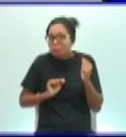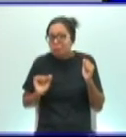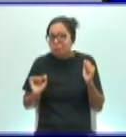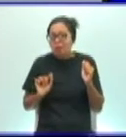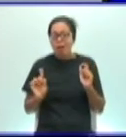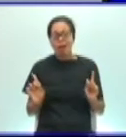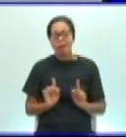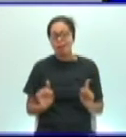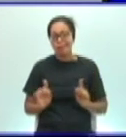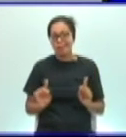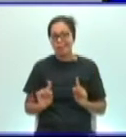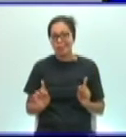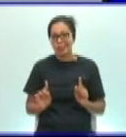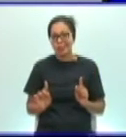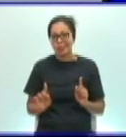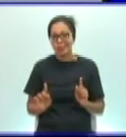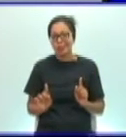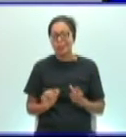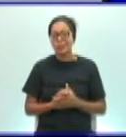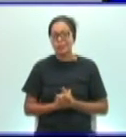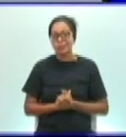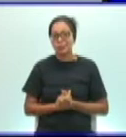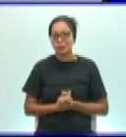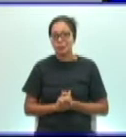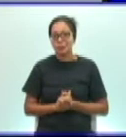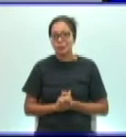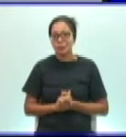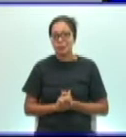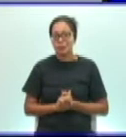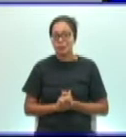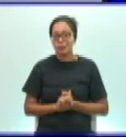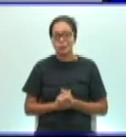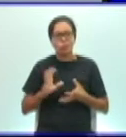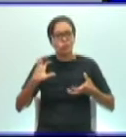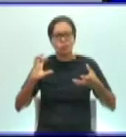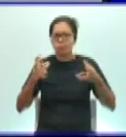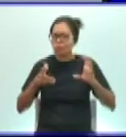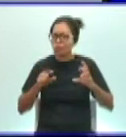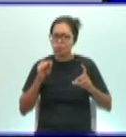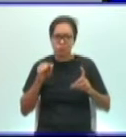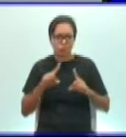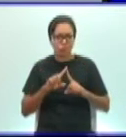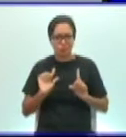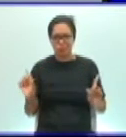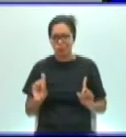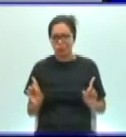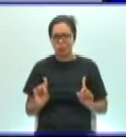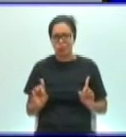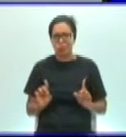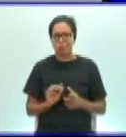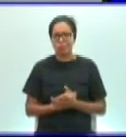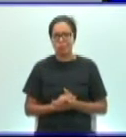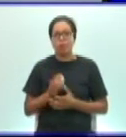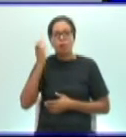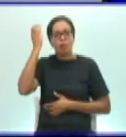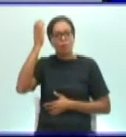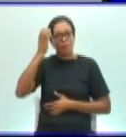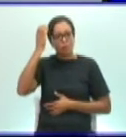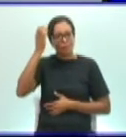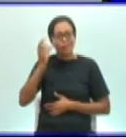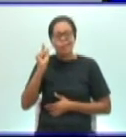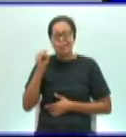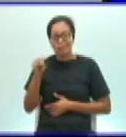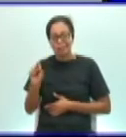fue una teorización de esa personalidad histórica. No me confundan nunca los términos, yo voy a valorar, a dar criterios de esa